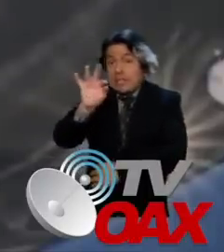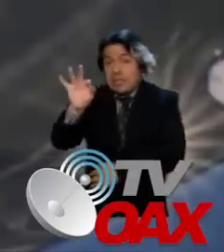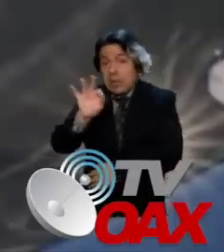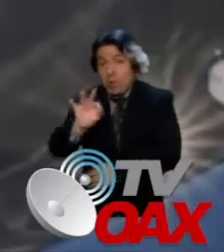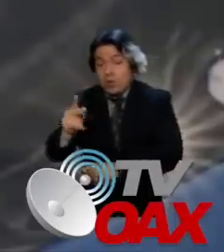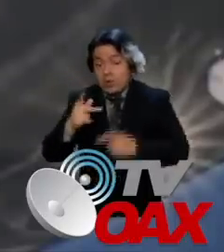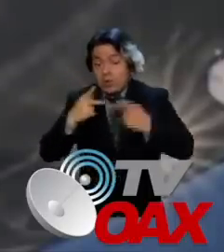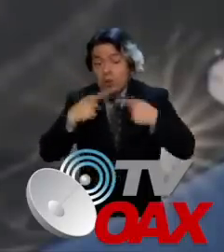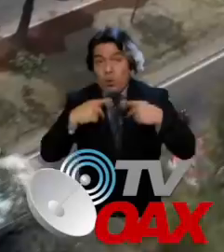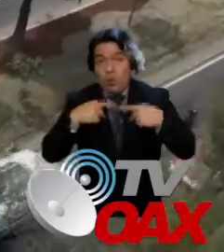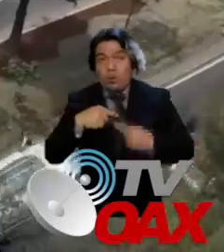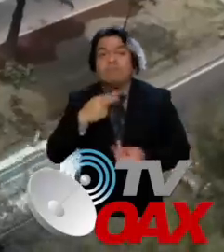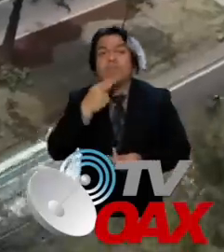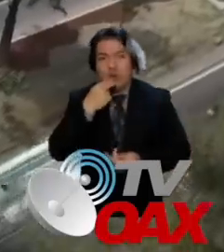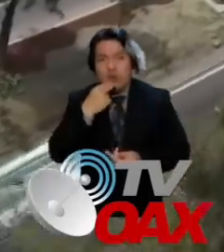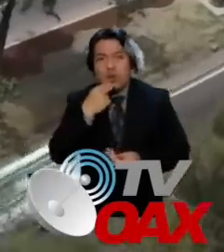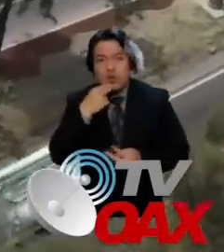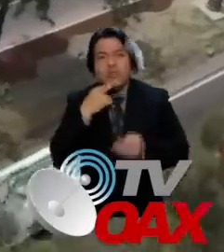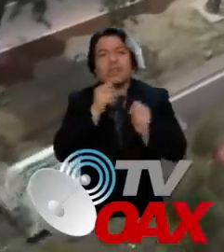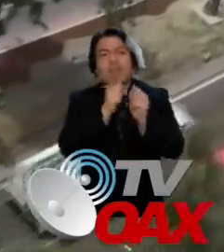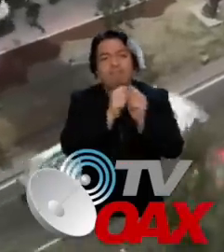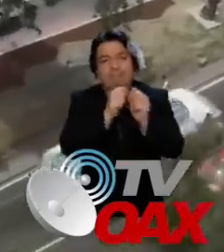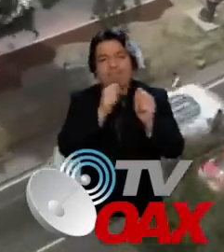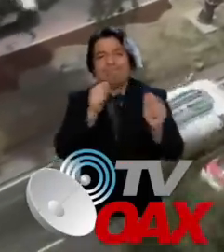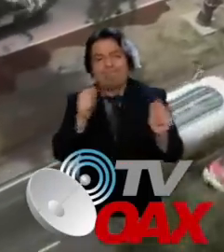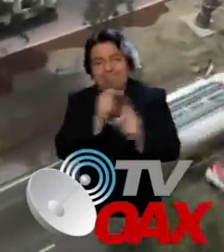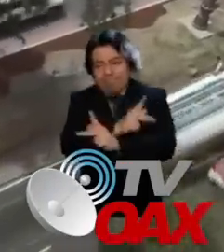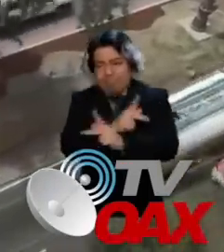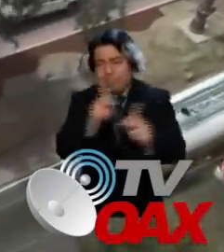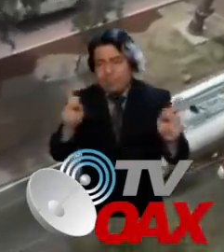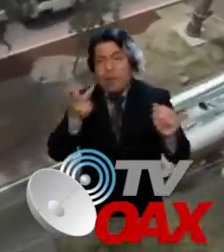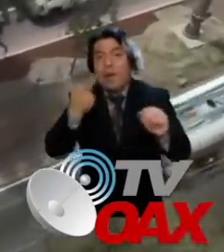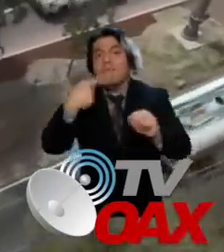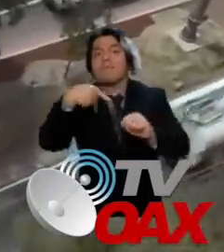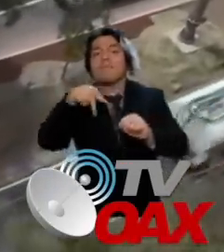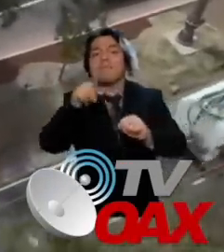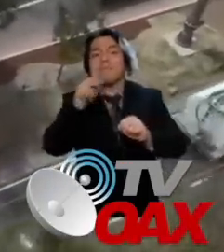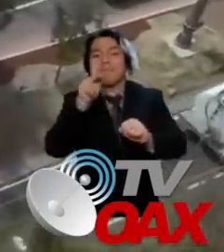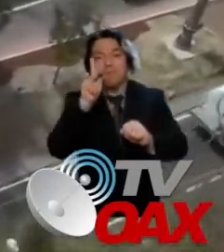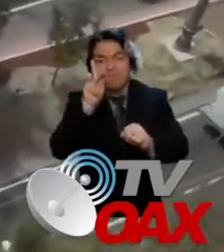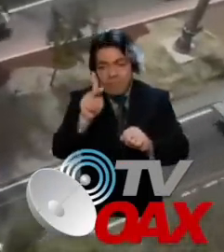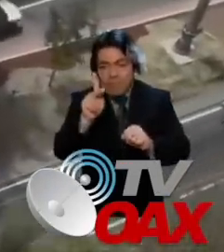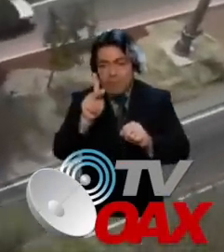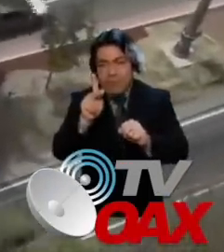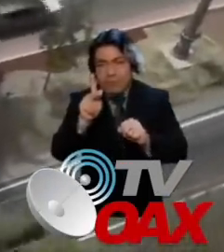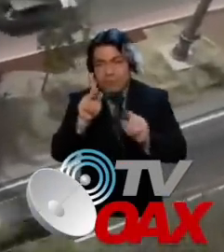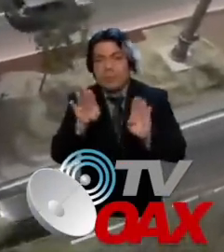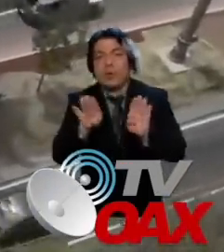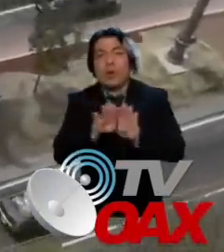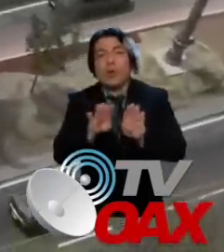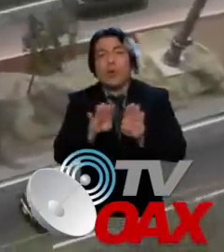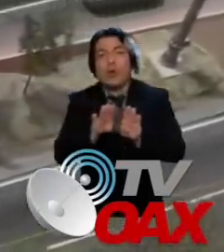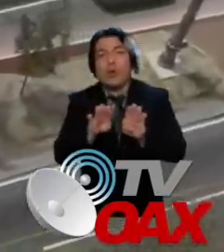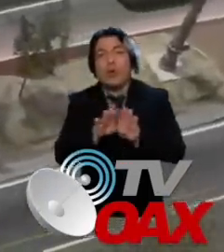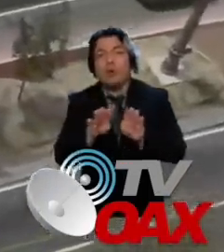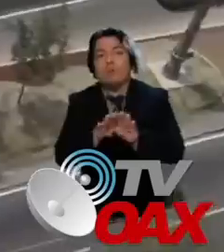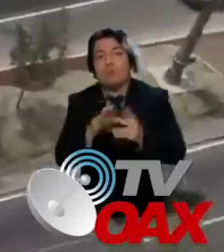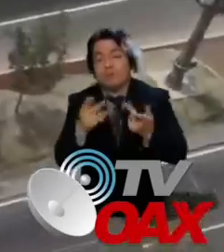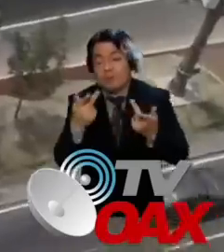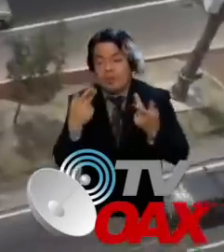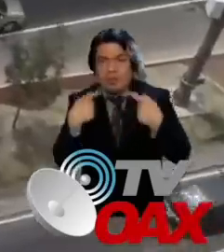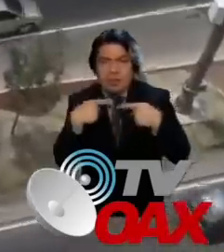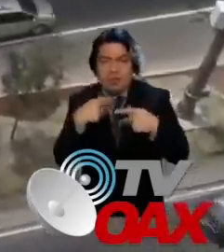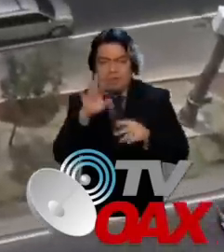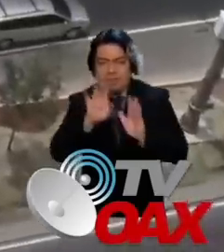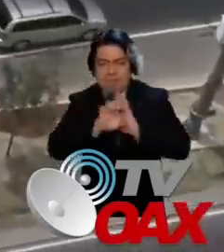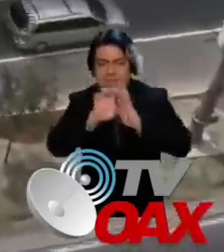ciudad usan transporte público, pero que un buen transporte público permite también que quien use el